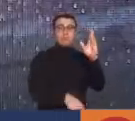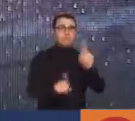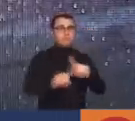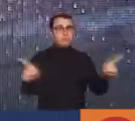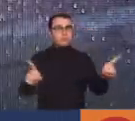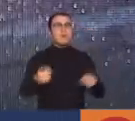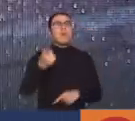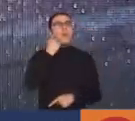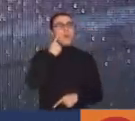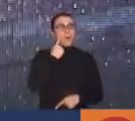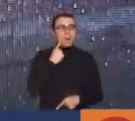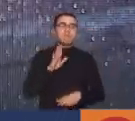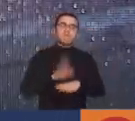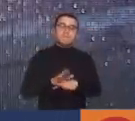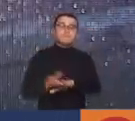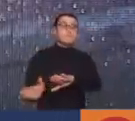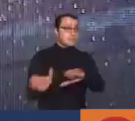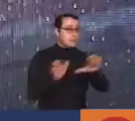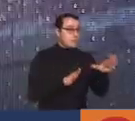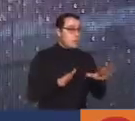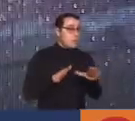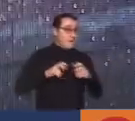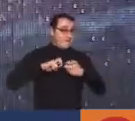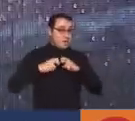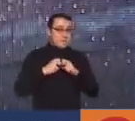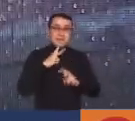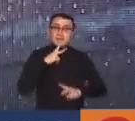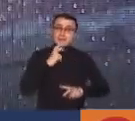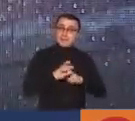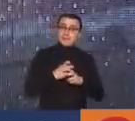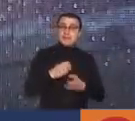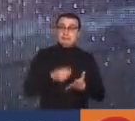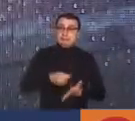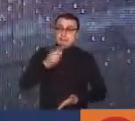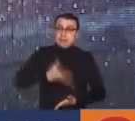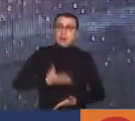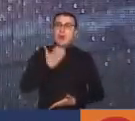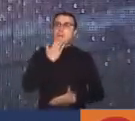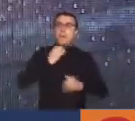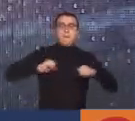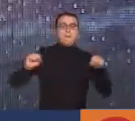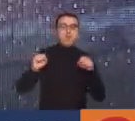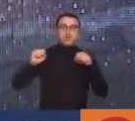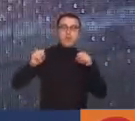Otros son problemas más difíciles, costosos, como el metro de Bogotá.